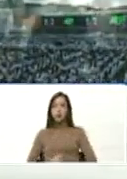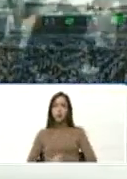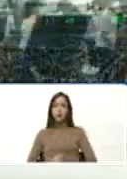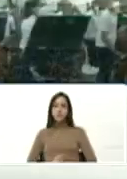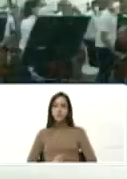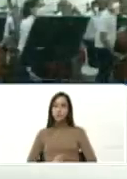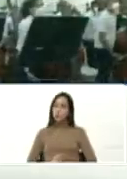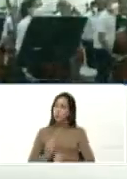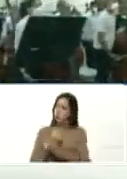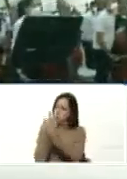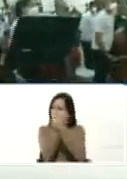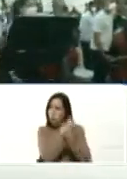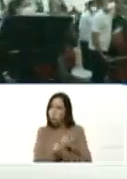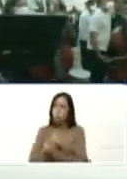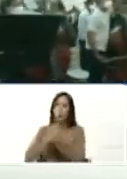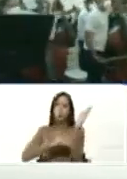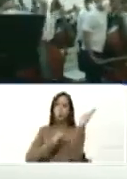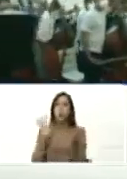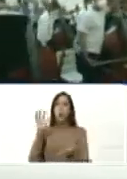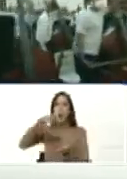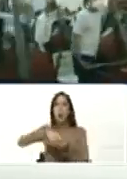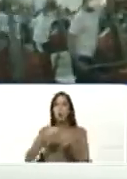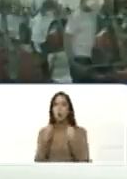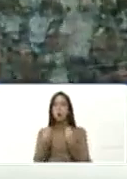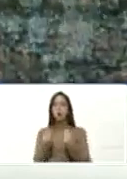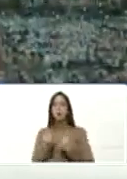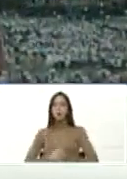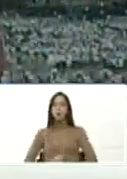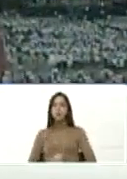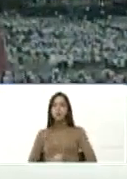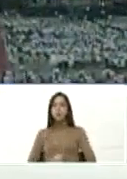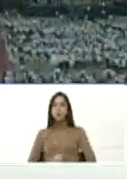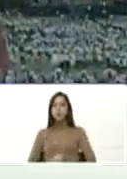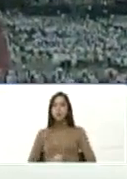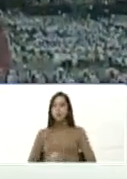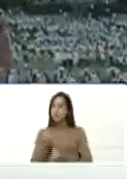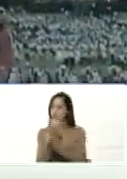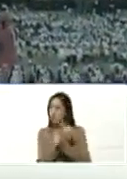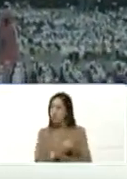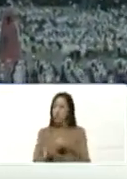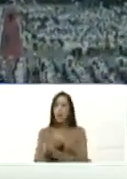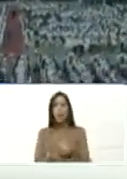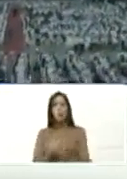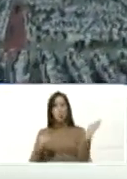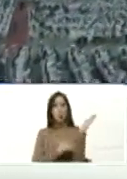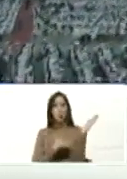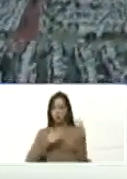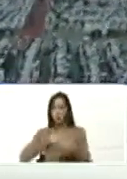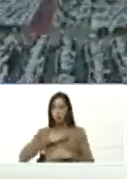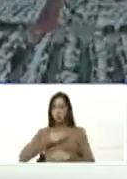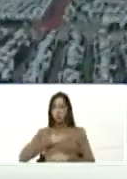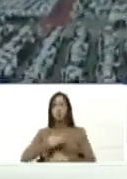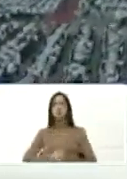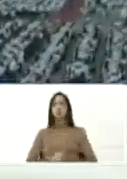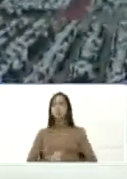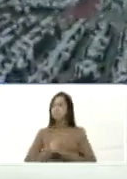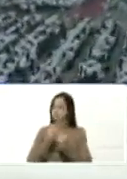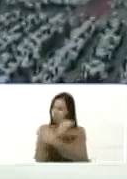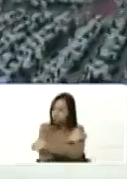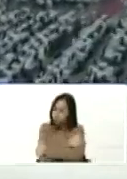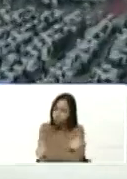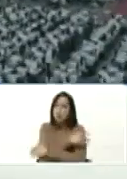¿Cómo amo al estado Lara, chica? ¿Ah? Amo a Lara, amo a Barquisimeto. Le envío un